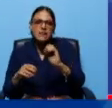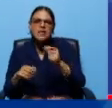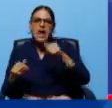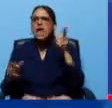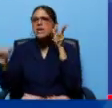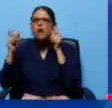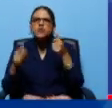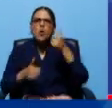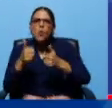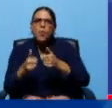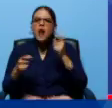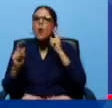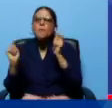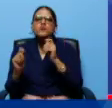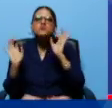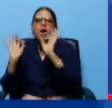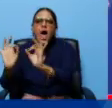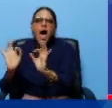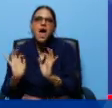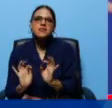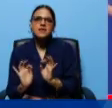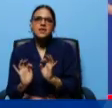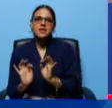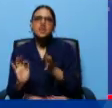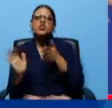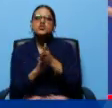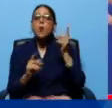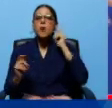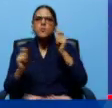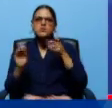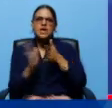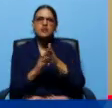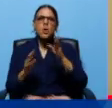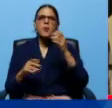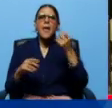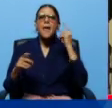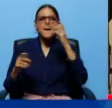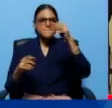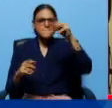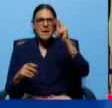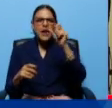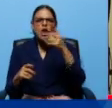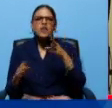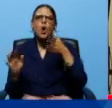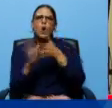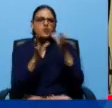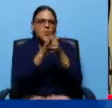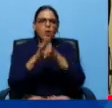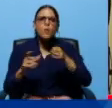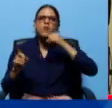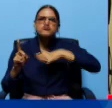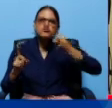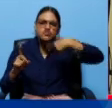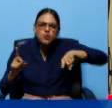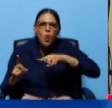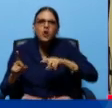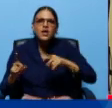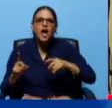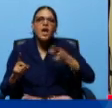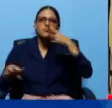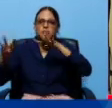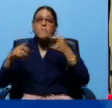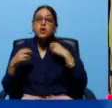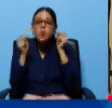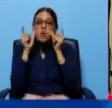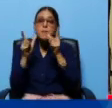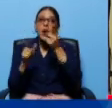esa música. ¿No? Se escuchaba la música de los melódicos, de Lavillo, que es inolvidable. Pero yo quedé impresionado